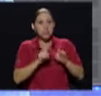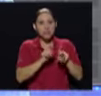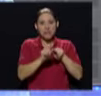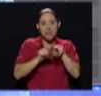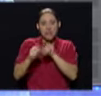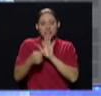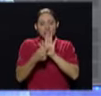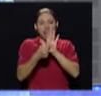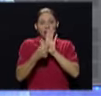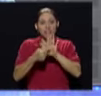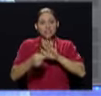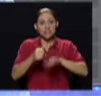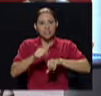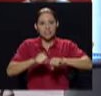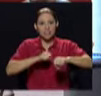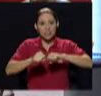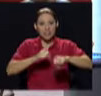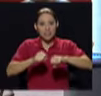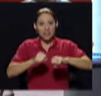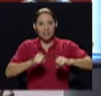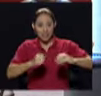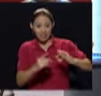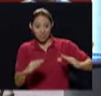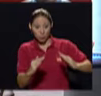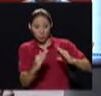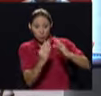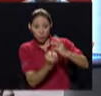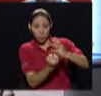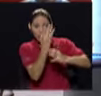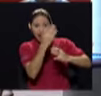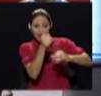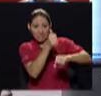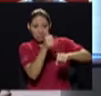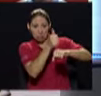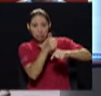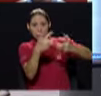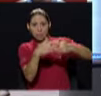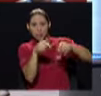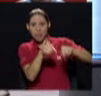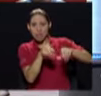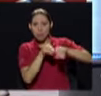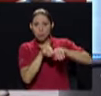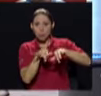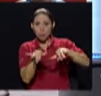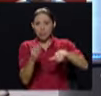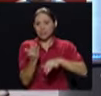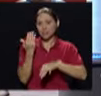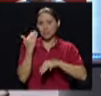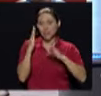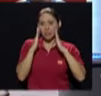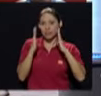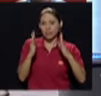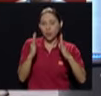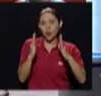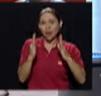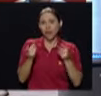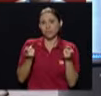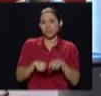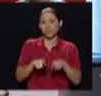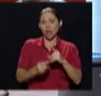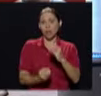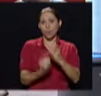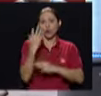sísmicas de las estaciones ubicadas en los volcanes. Y recientemente se le está dando especial atención a la actividad